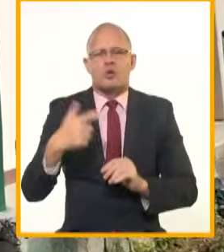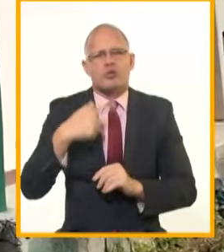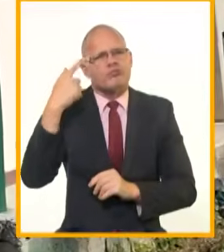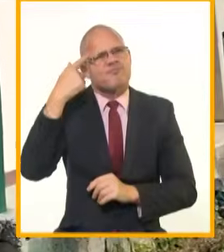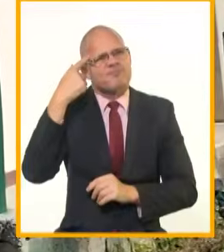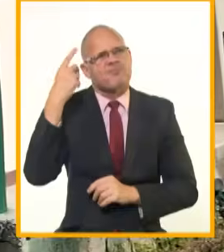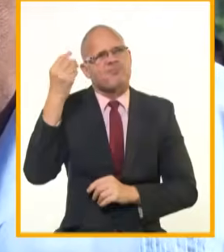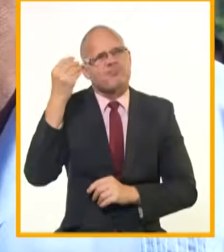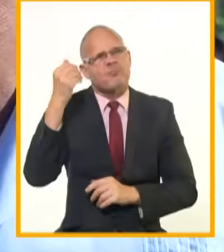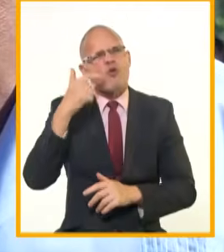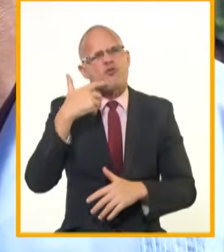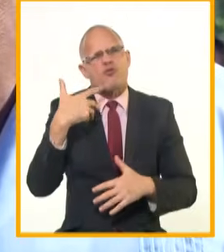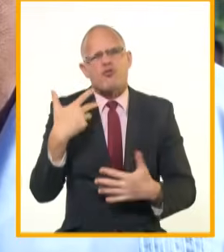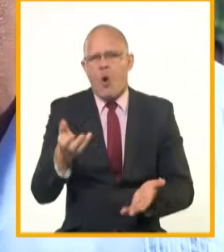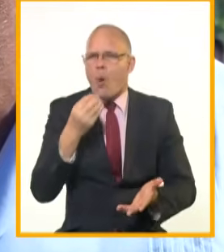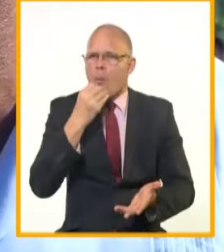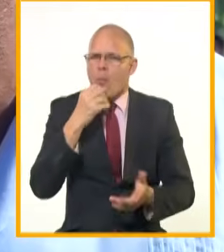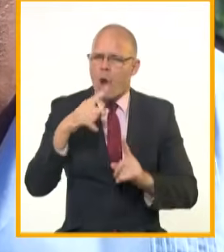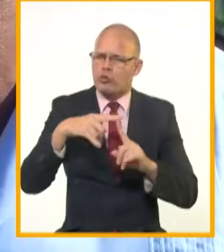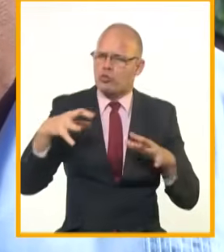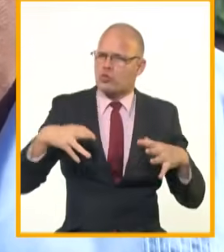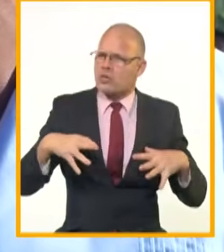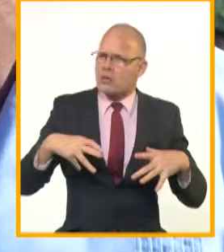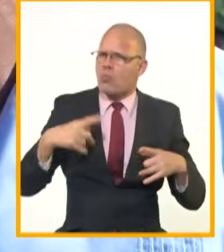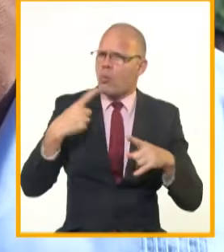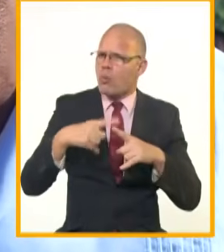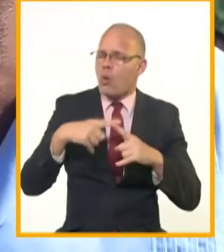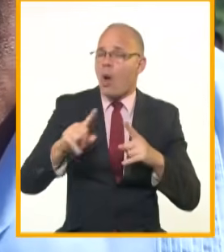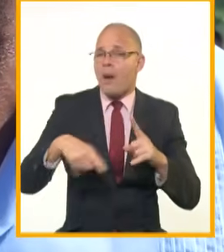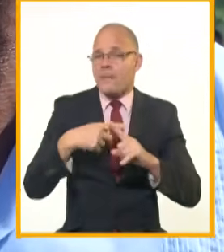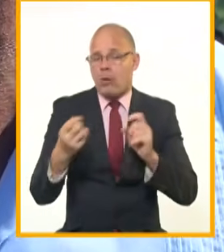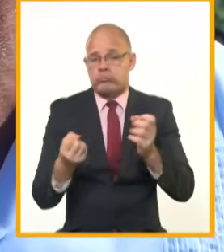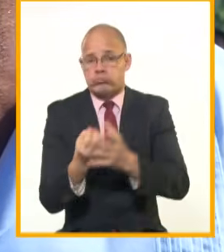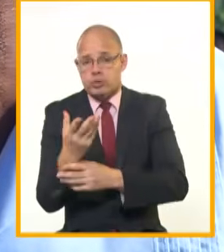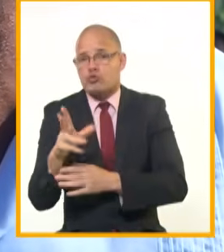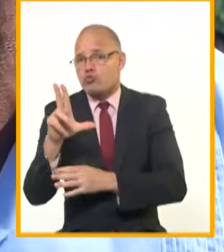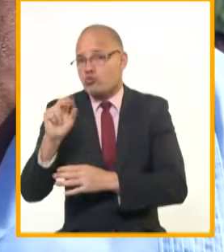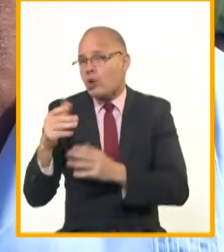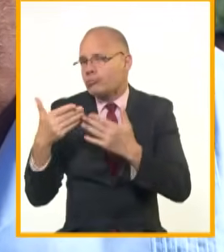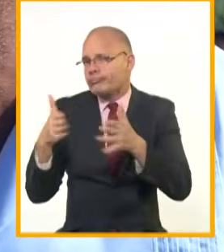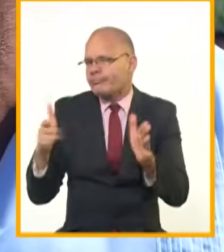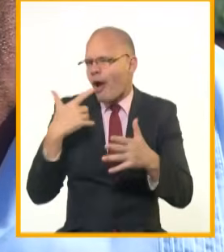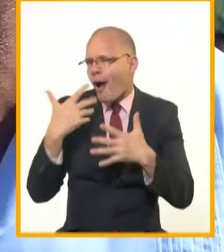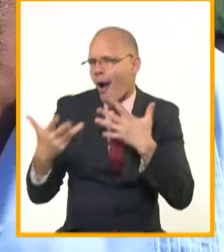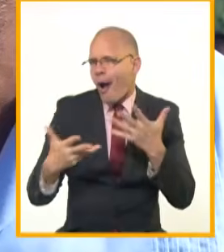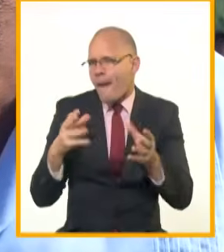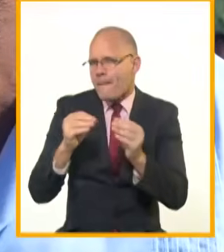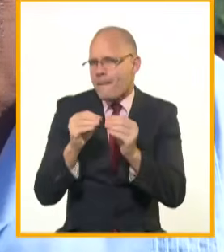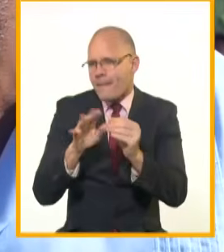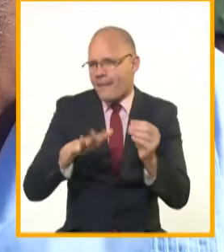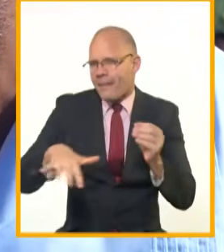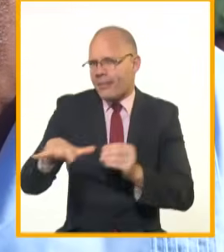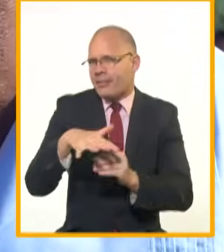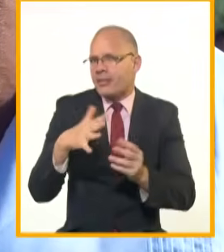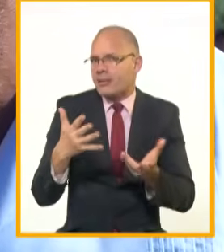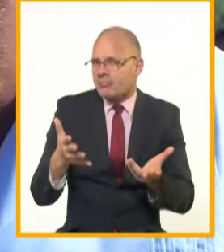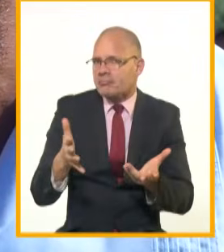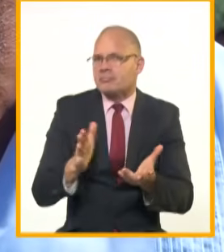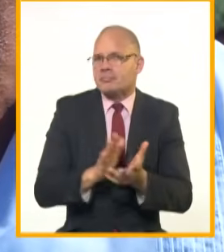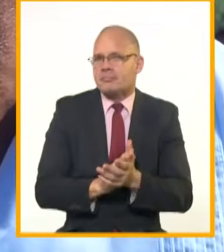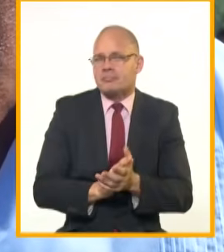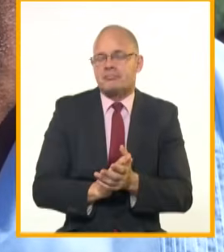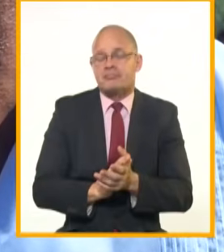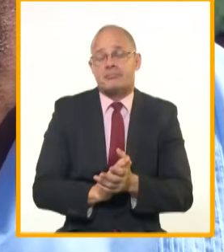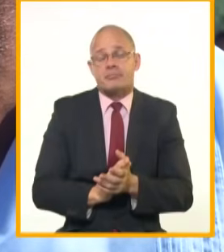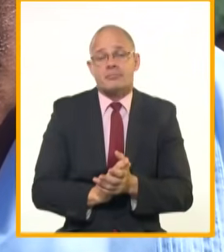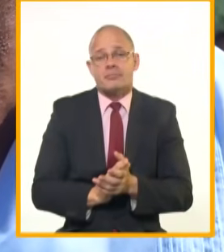aportar al proyecto turístico y a la vez crear un nuevo producto que se adapte a las características de lo que hoy quieren los